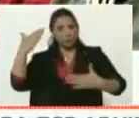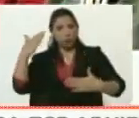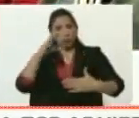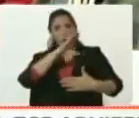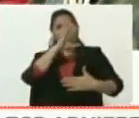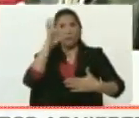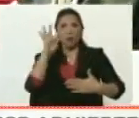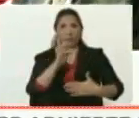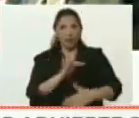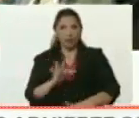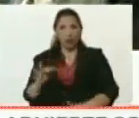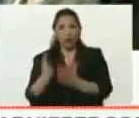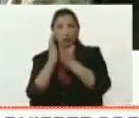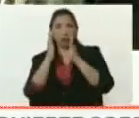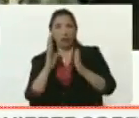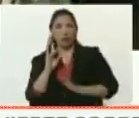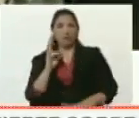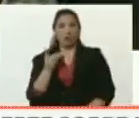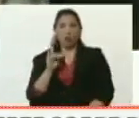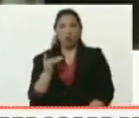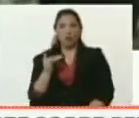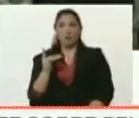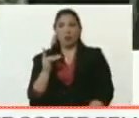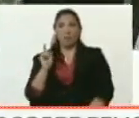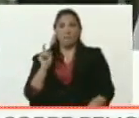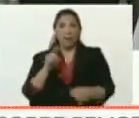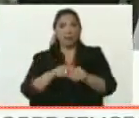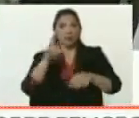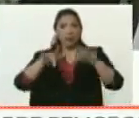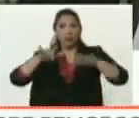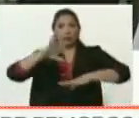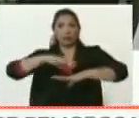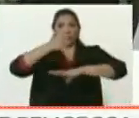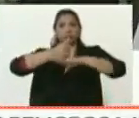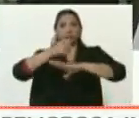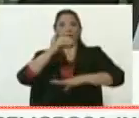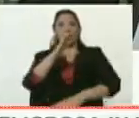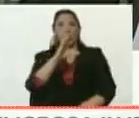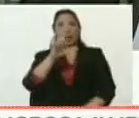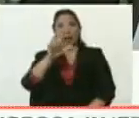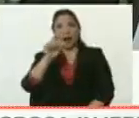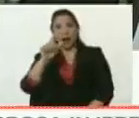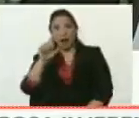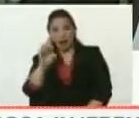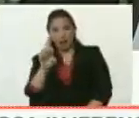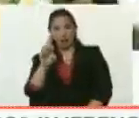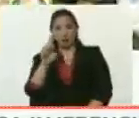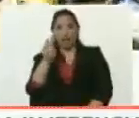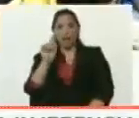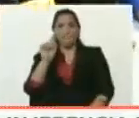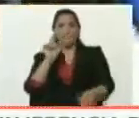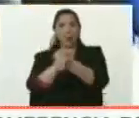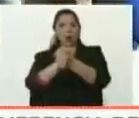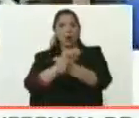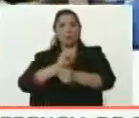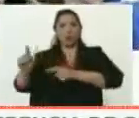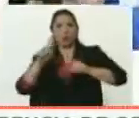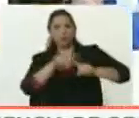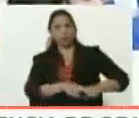su presidente Max, que es miembro del secretariado de la OCLAE, que está detenido por la